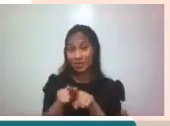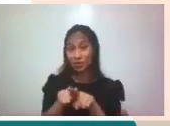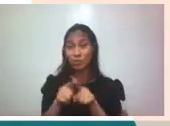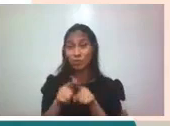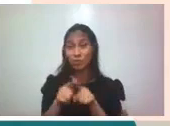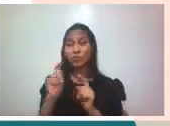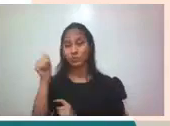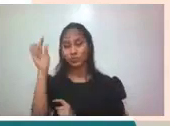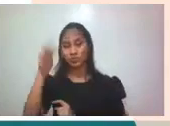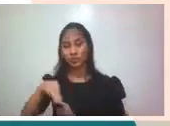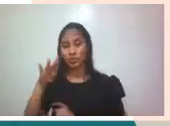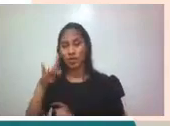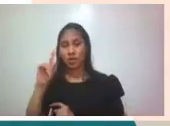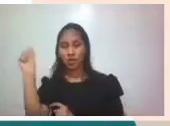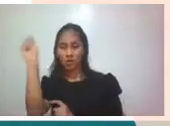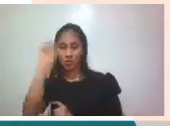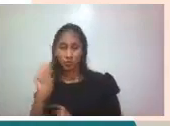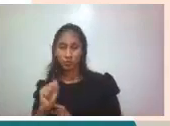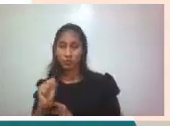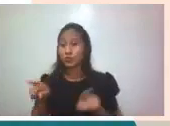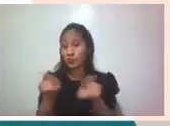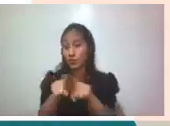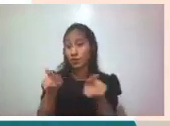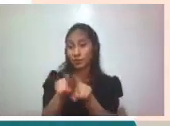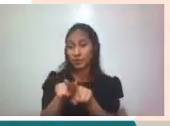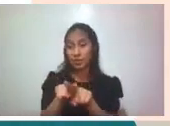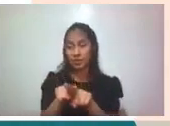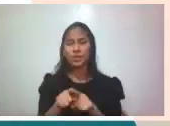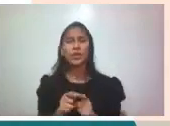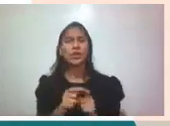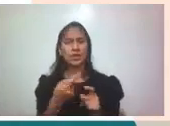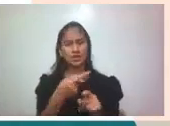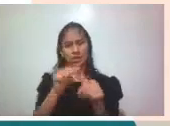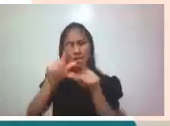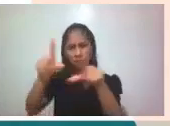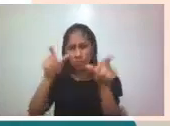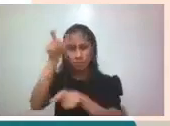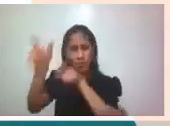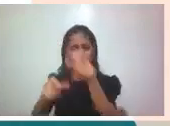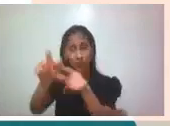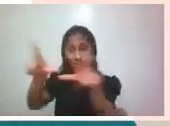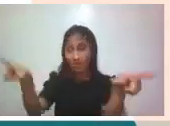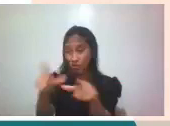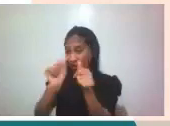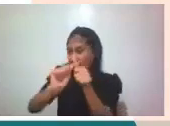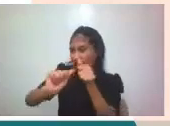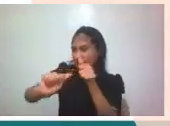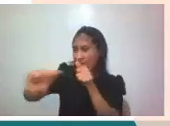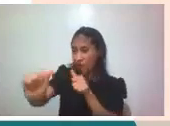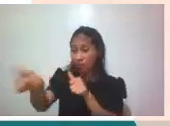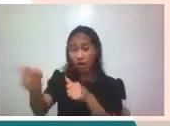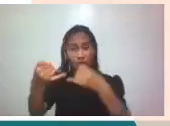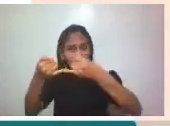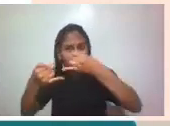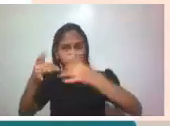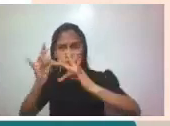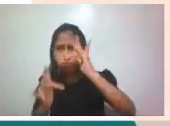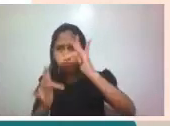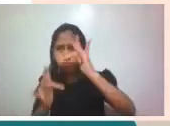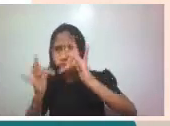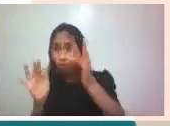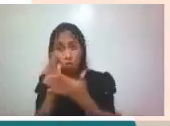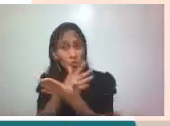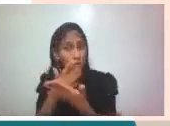Tambos, y a través de ellos también están en lugares muy alejados donde no hay señal de internet, pero los Tambos sí tienen